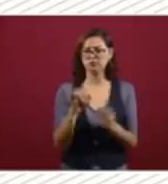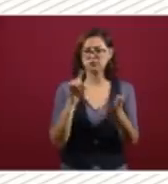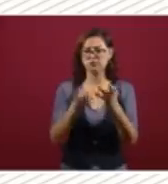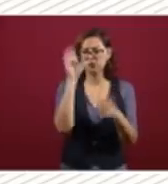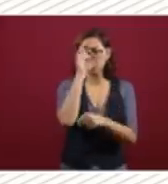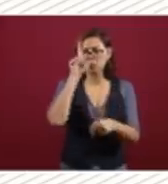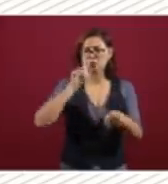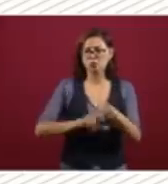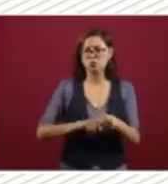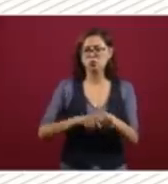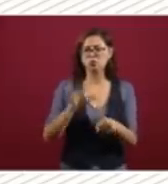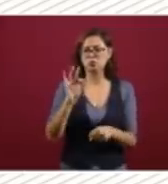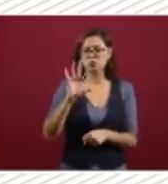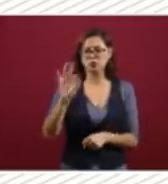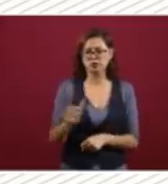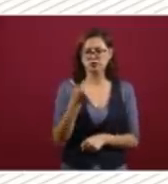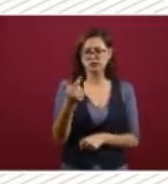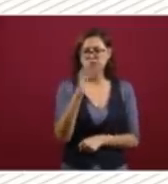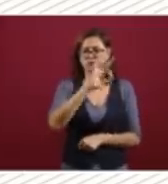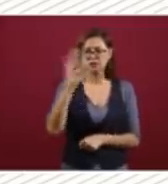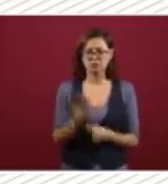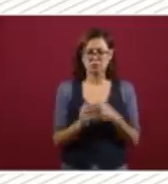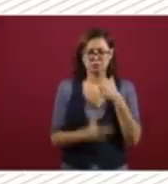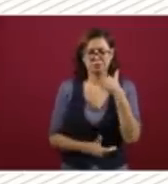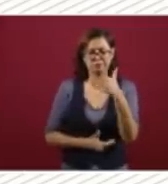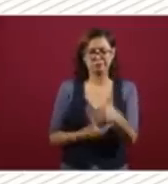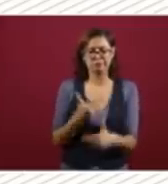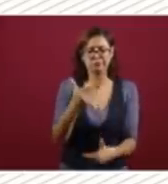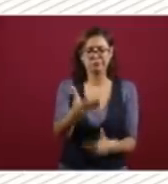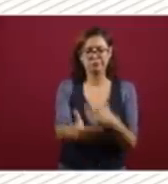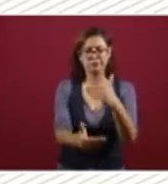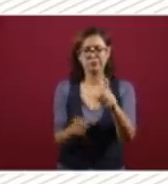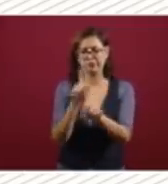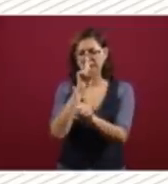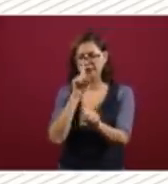47%, un global de avance respecto a la meta